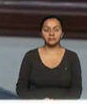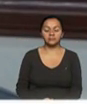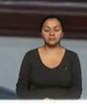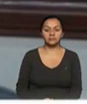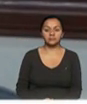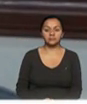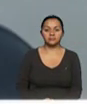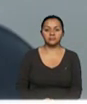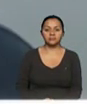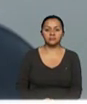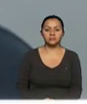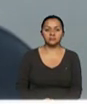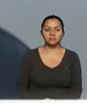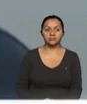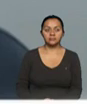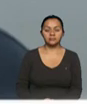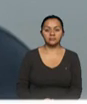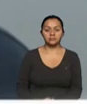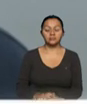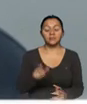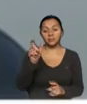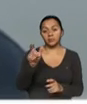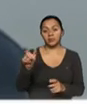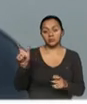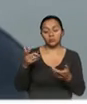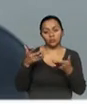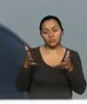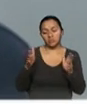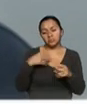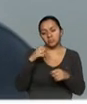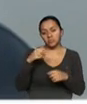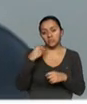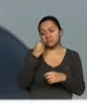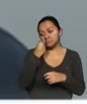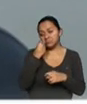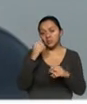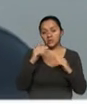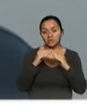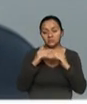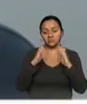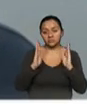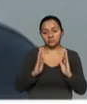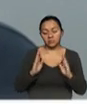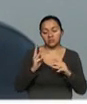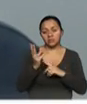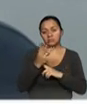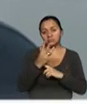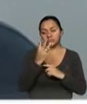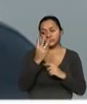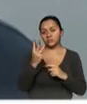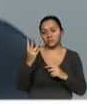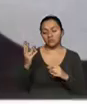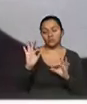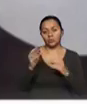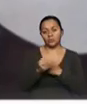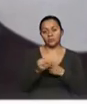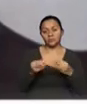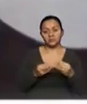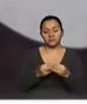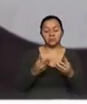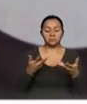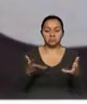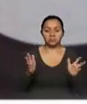operativos de control que se realicen. El usuario lo puede hacer desde la comodidad de su casa, desde la comodidad de su oficina, como